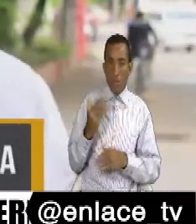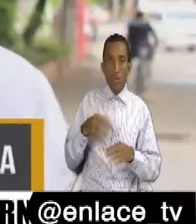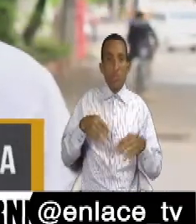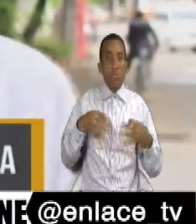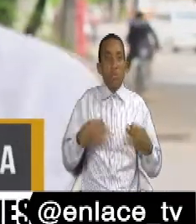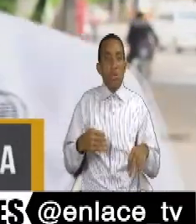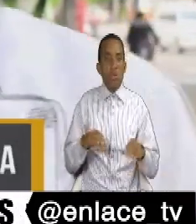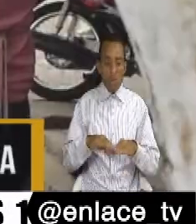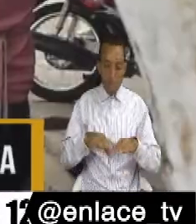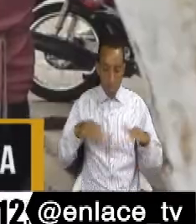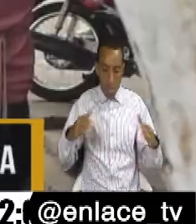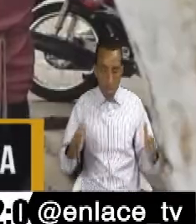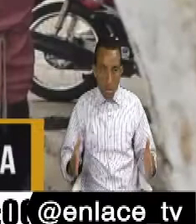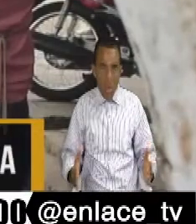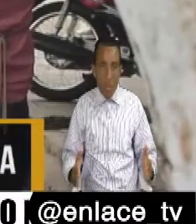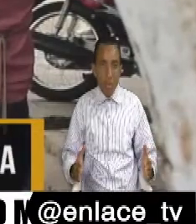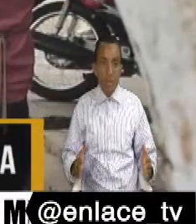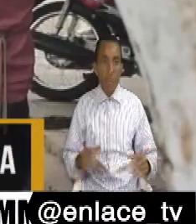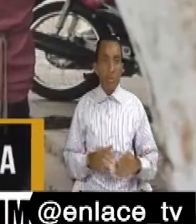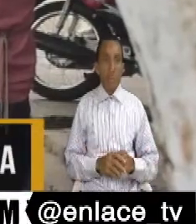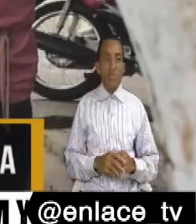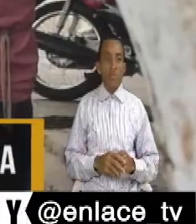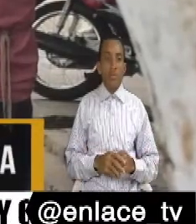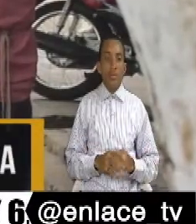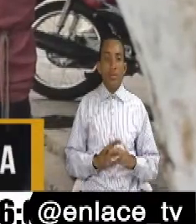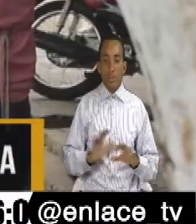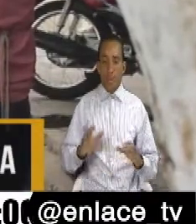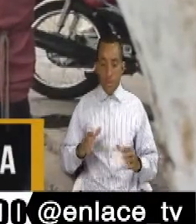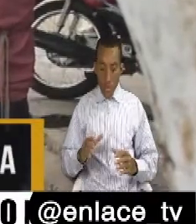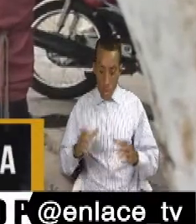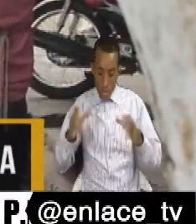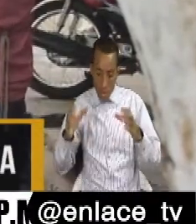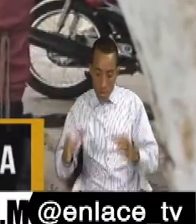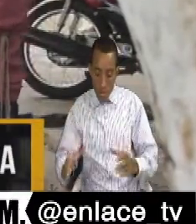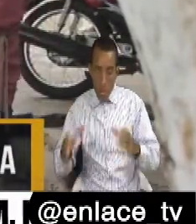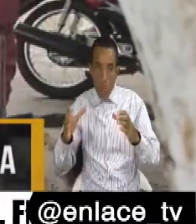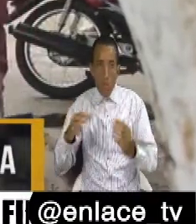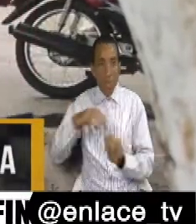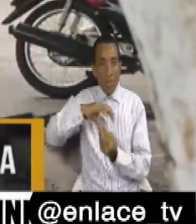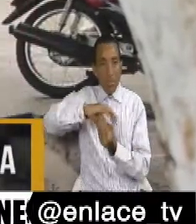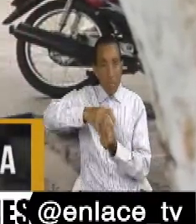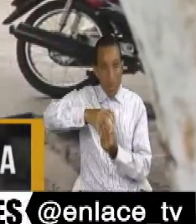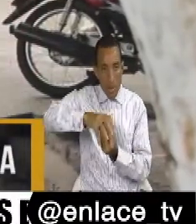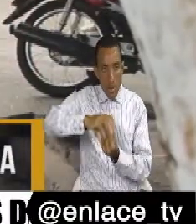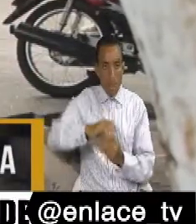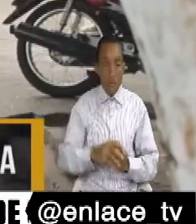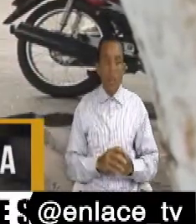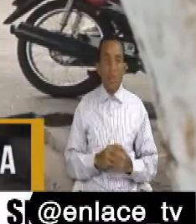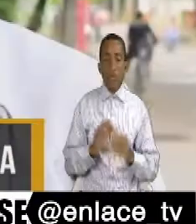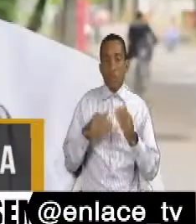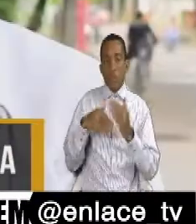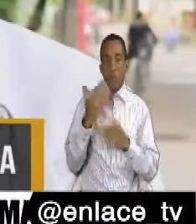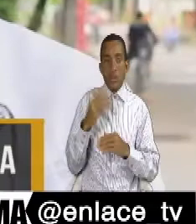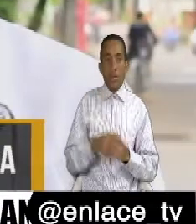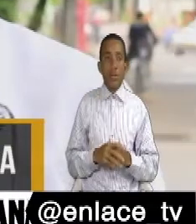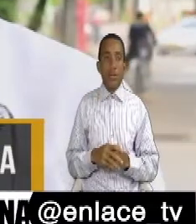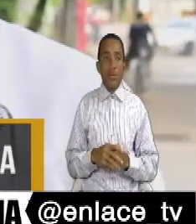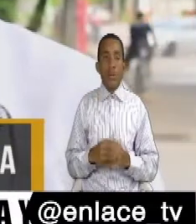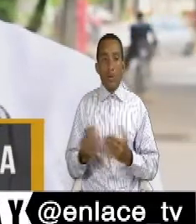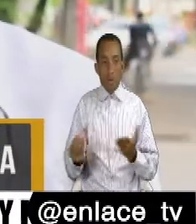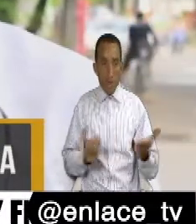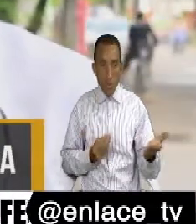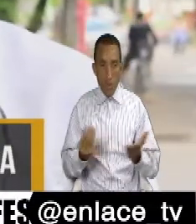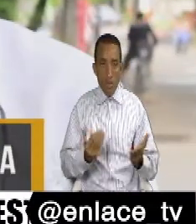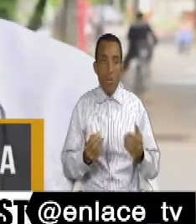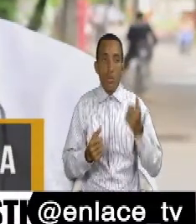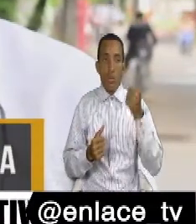mesa y un timbo de naranja y así comencé. De igualmente porque presentaba un buen servicio para que